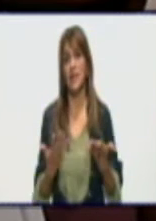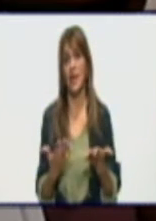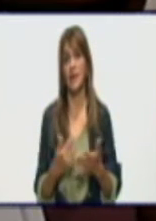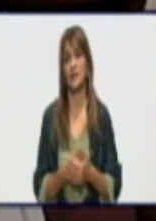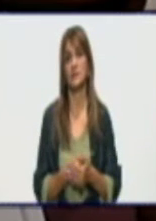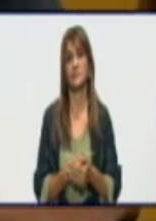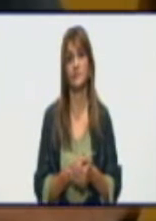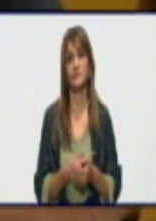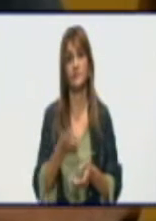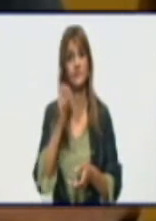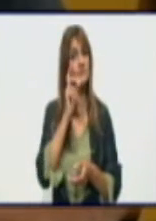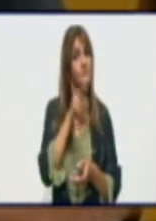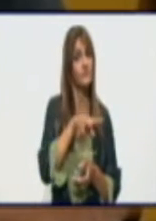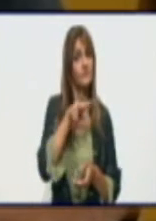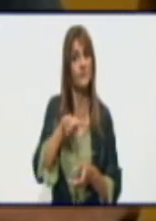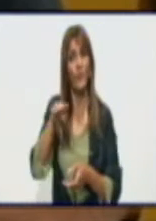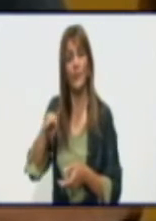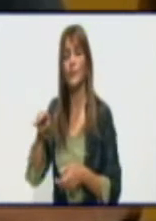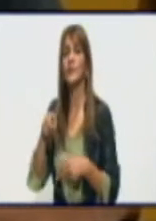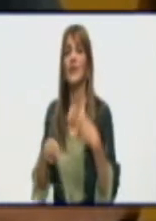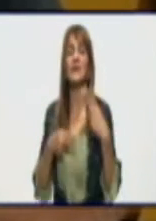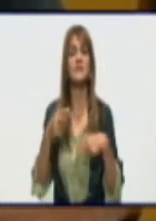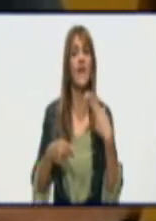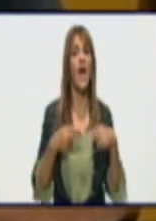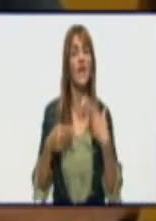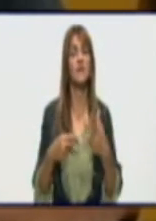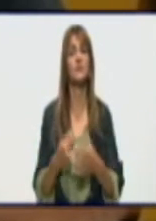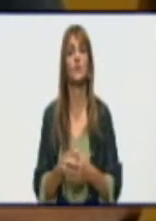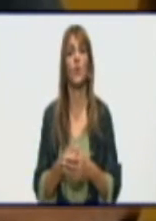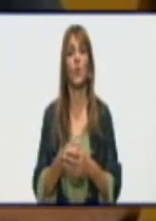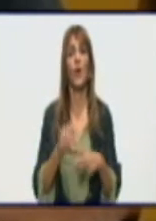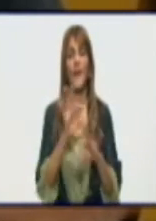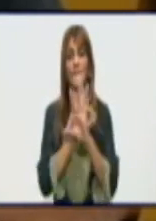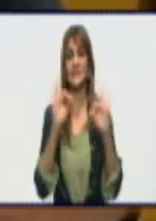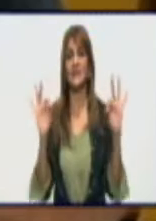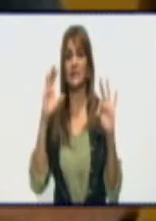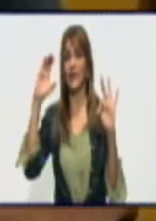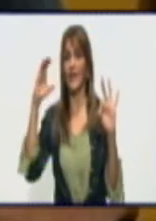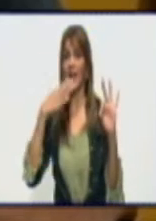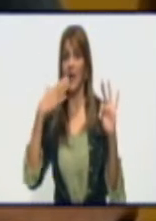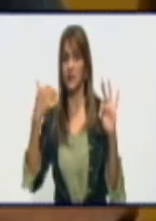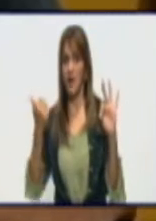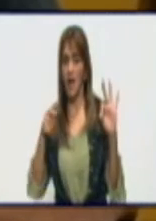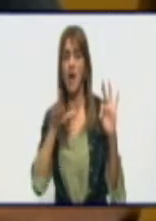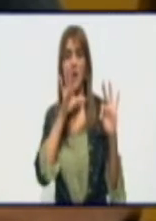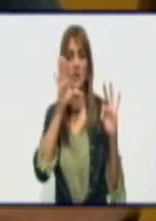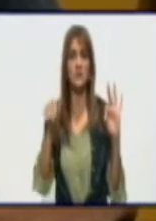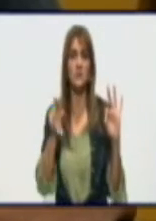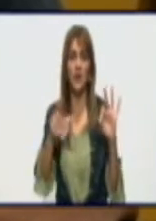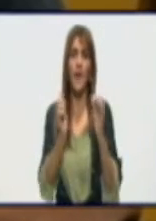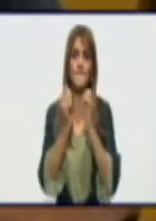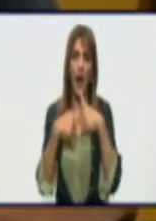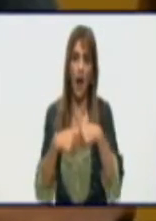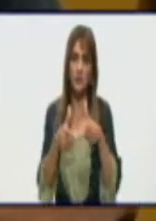nuestros, los técnicos y los especialistas de calidad, que realmente el pan se está haciendo con buena calidad. Es decir, que no hay nada que atente contra la calidad.